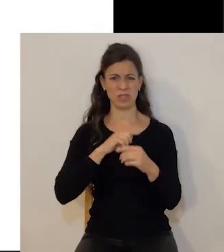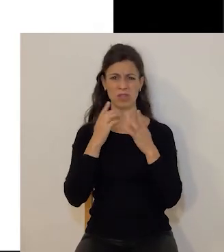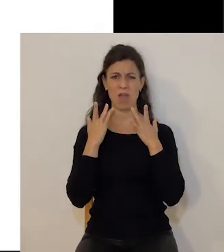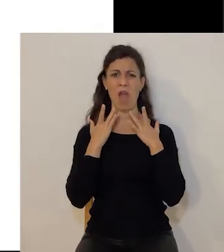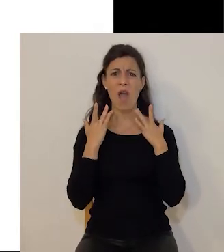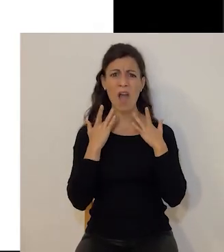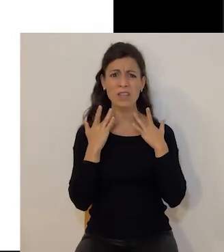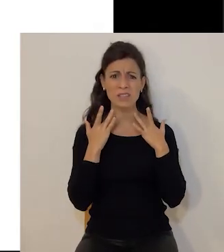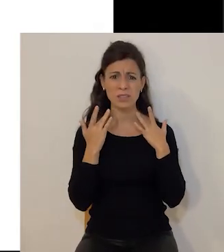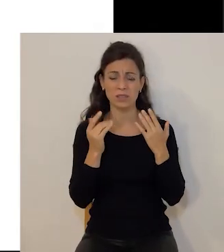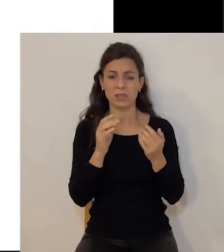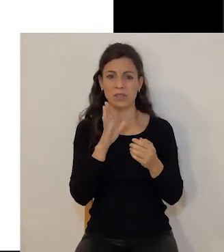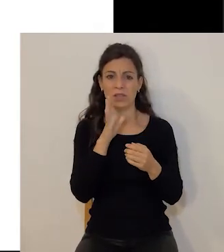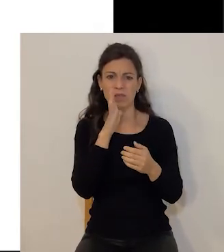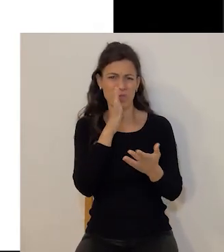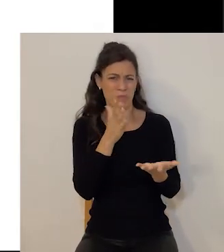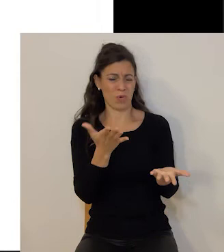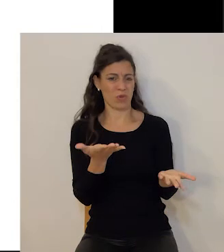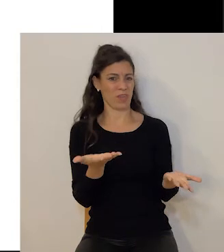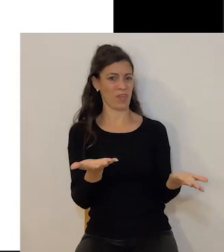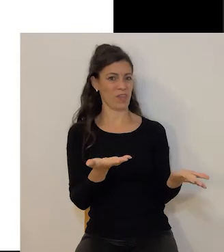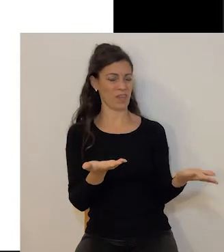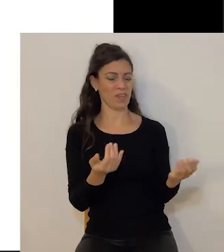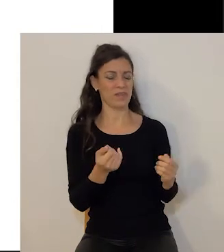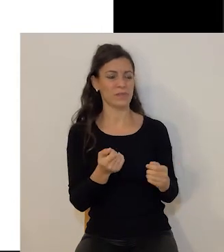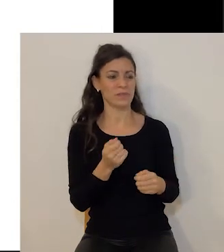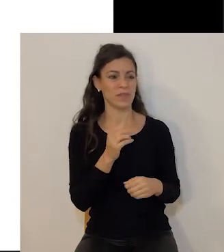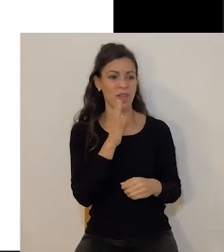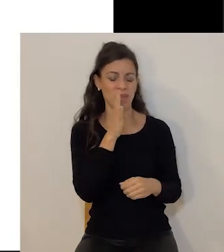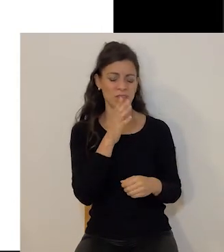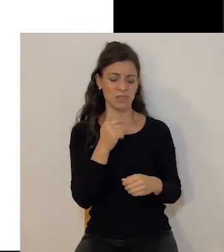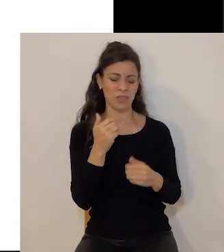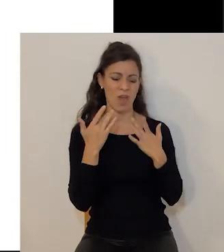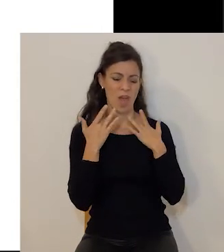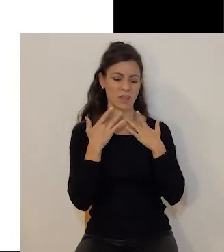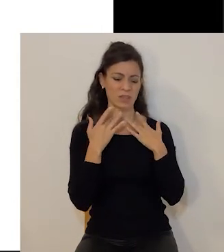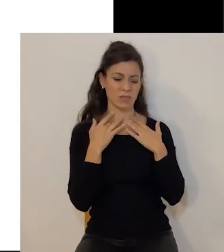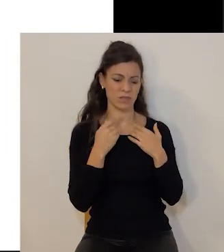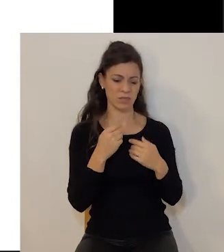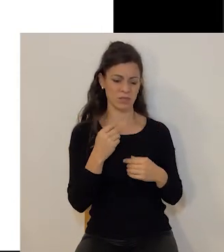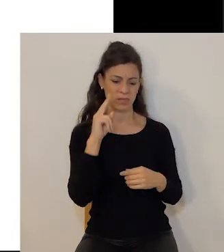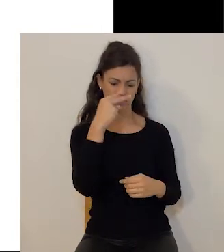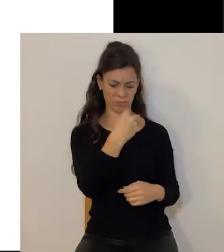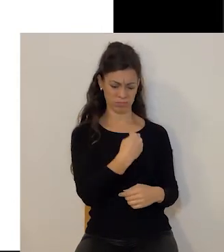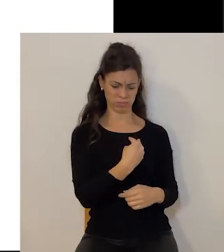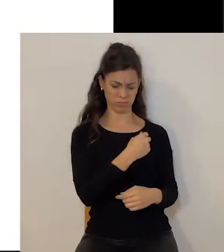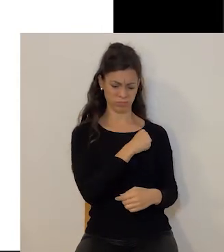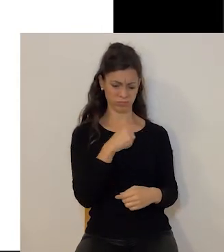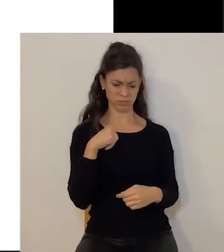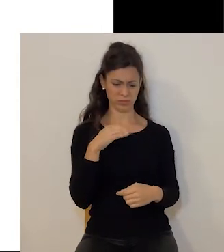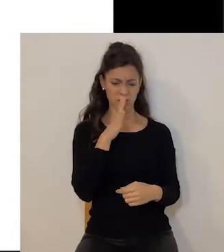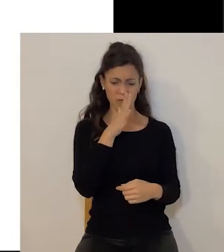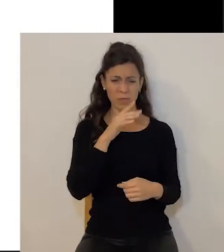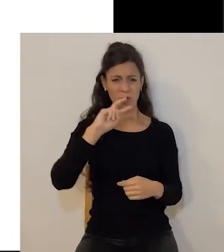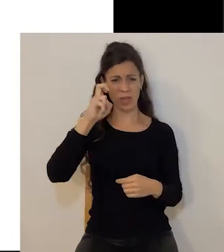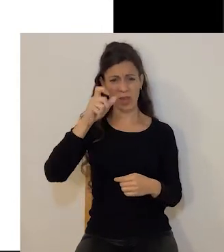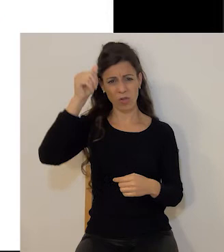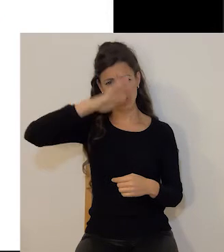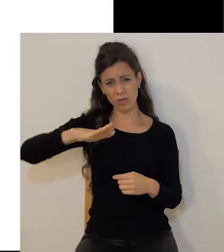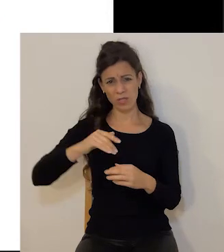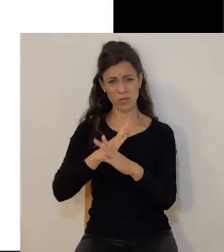pregunto, ¿por qué me eliges asco? Dice, siento asco de mí mismo. asco de que nadie quiera jugar conmigo.